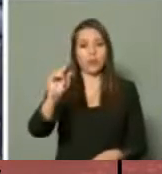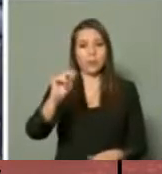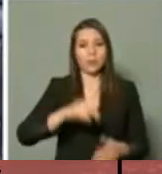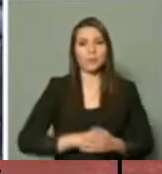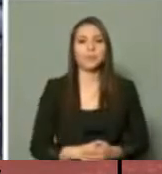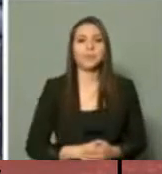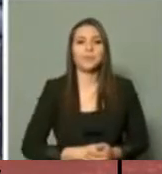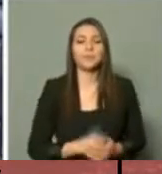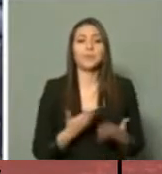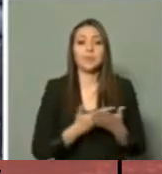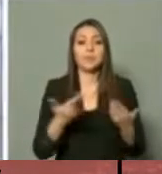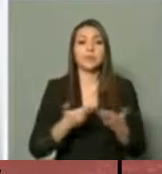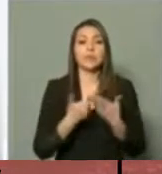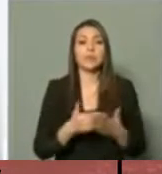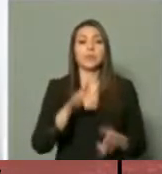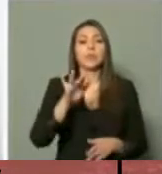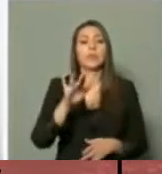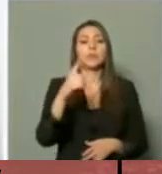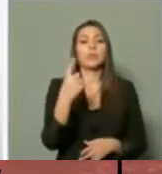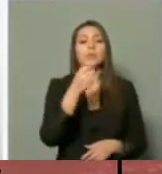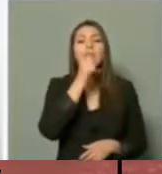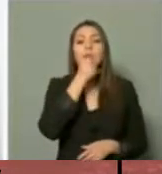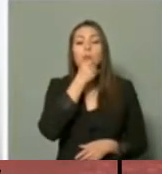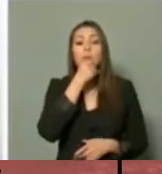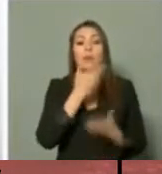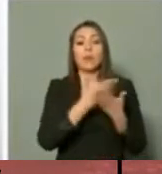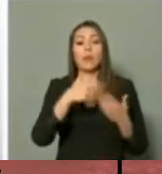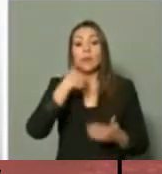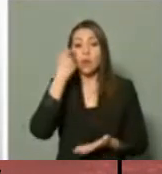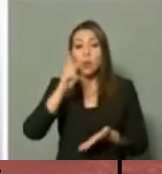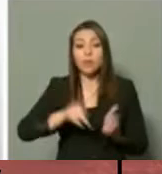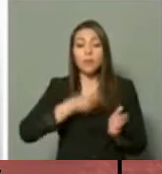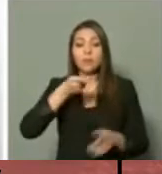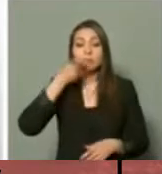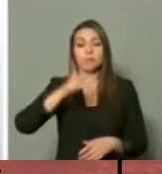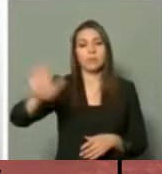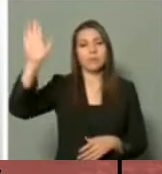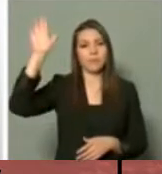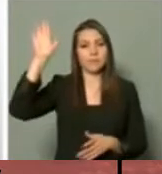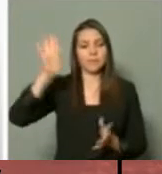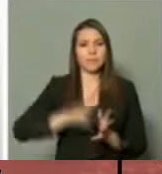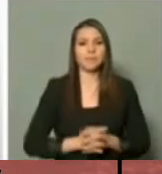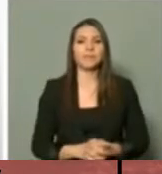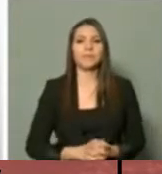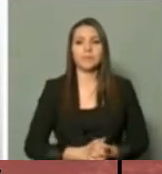bolsa de tiempo. Quien desea hacer uso de la palabra puede levantar la mano nuevamente. Adelante.